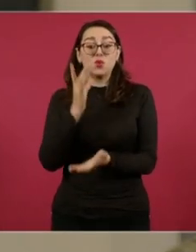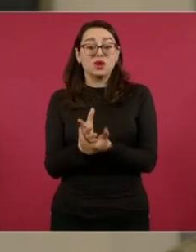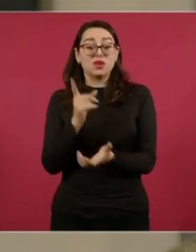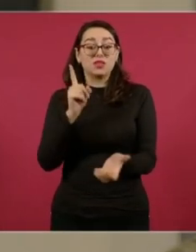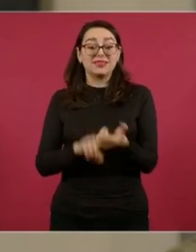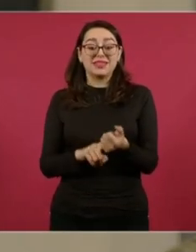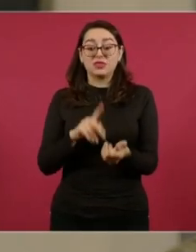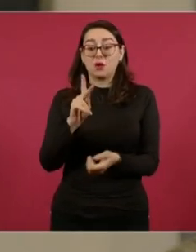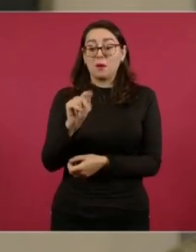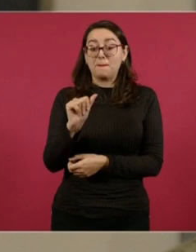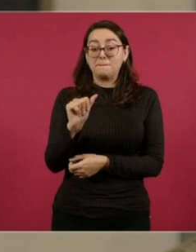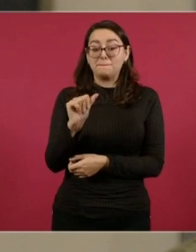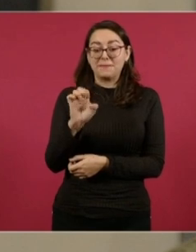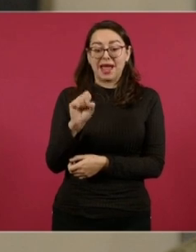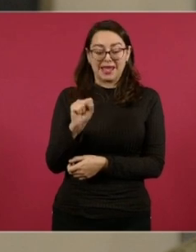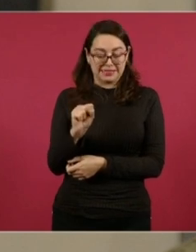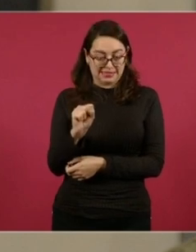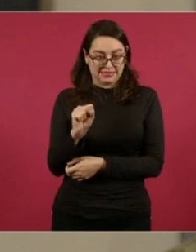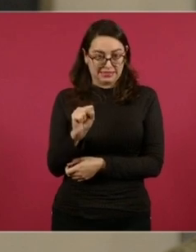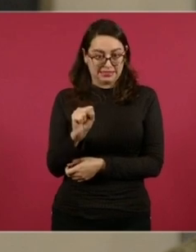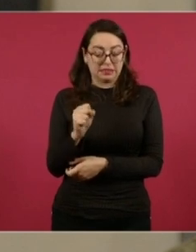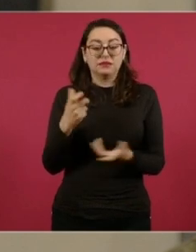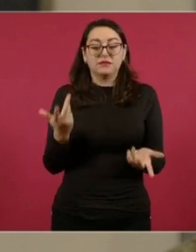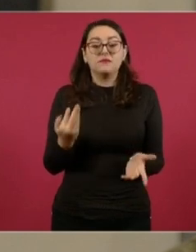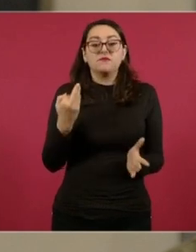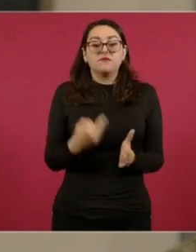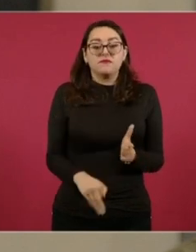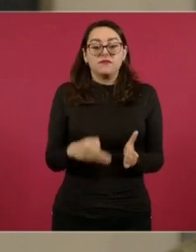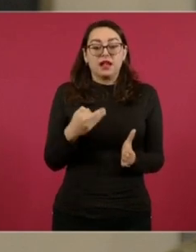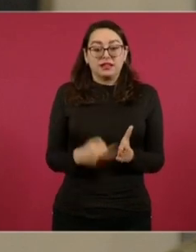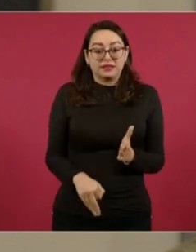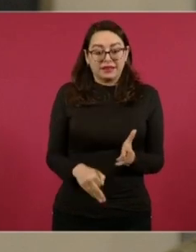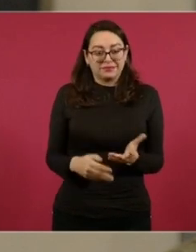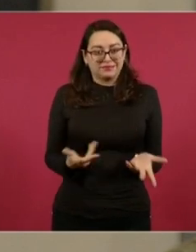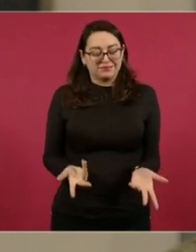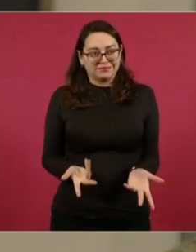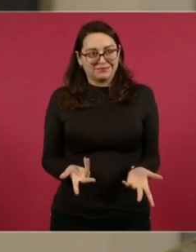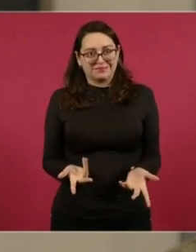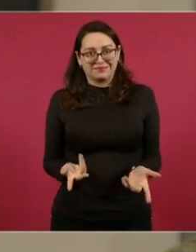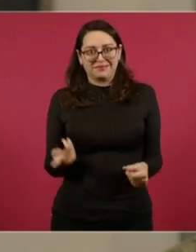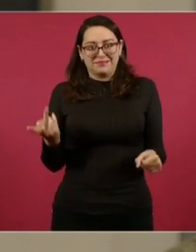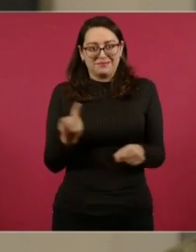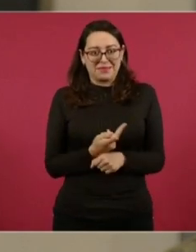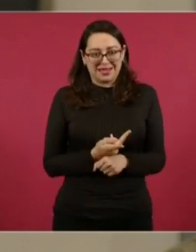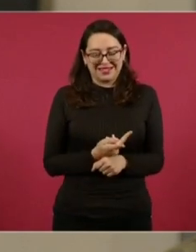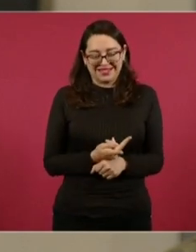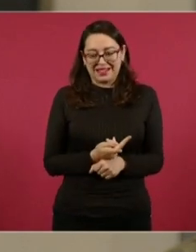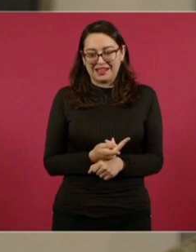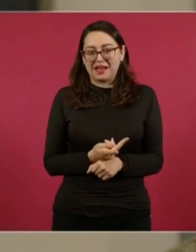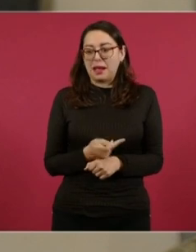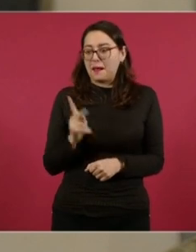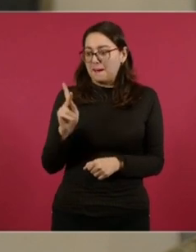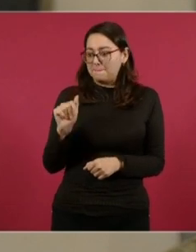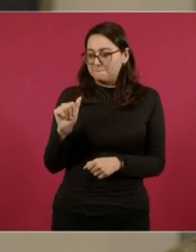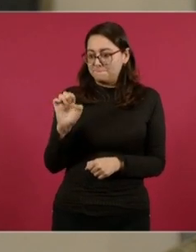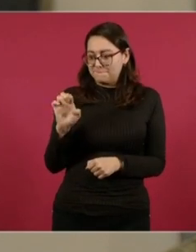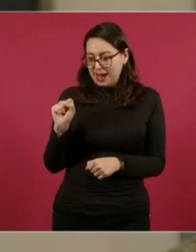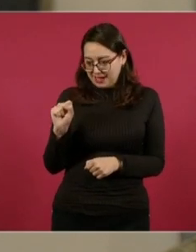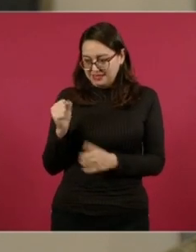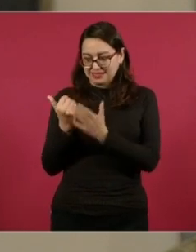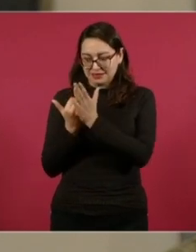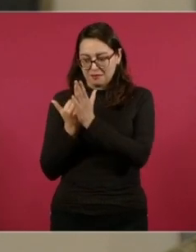los personal de asistencia educativa, y resulta que ahora un personal de asistencia educativa pues gana un poquito más que lo que